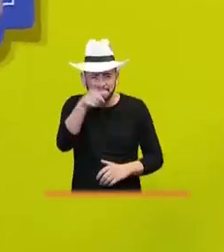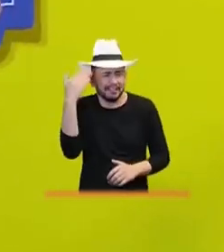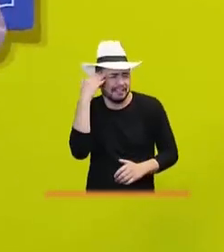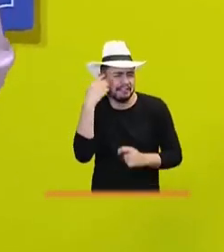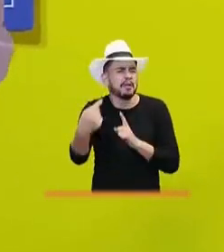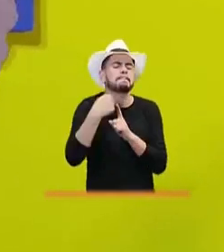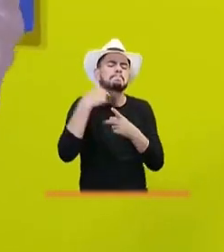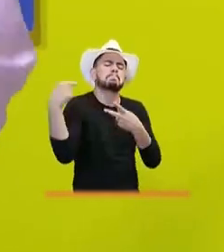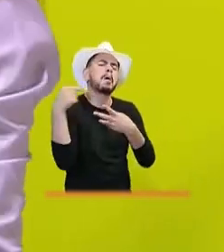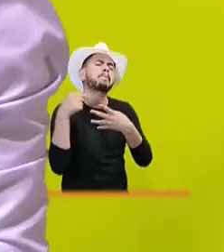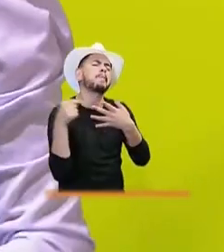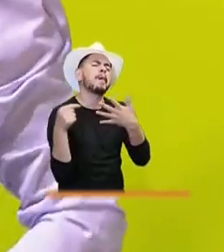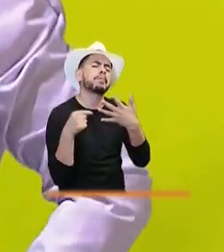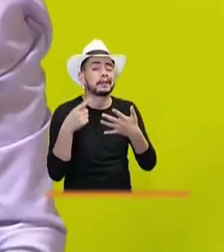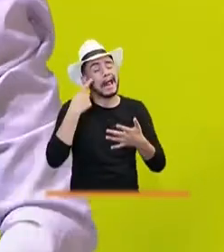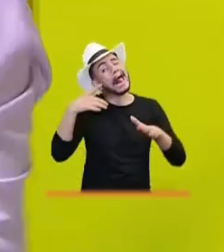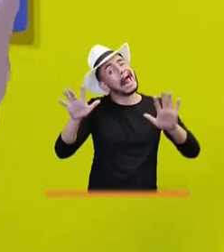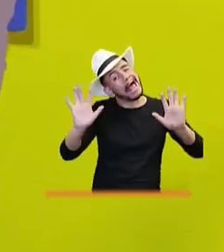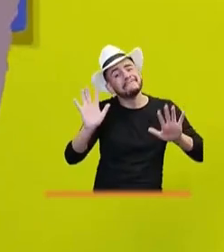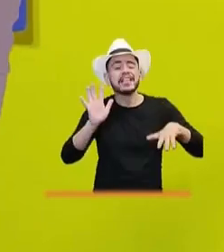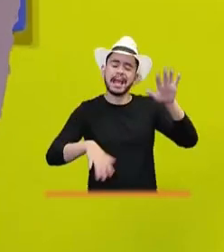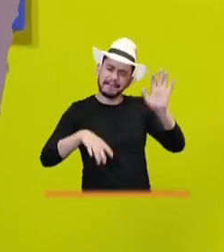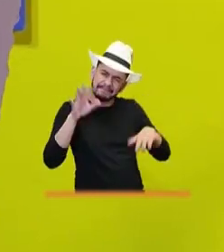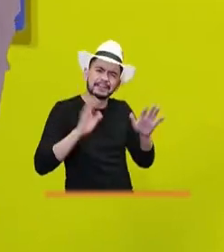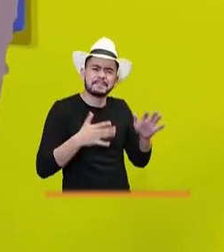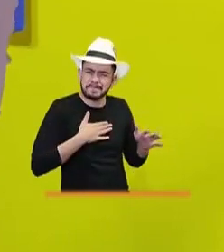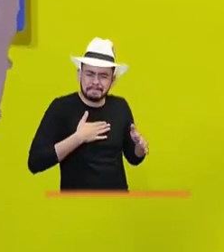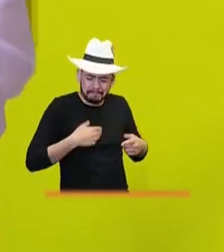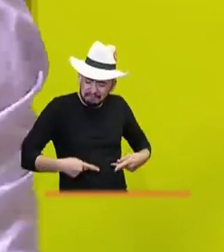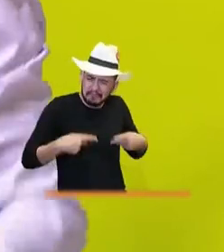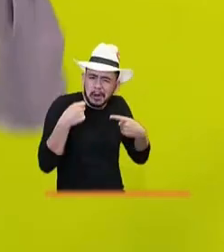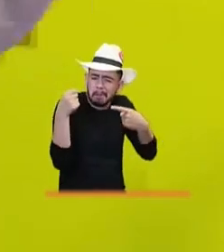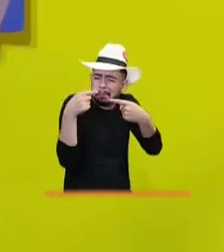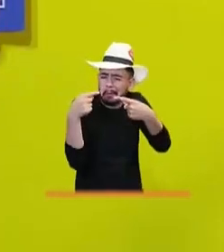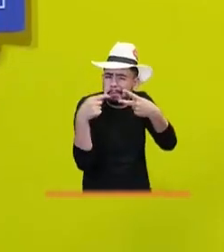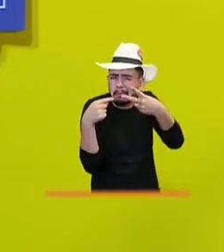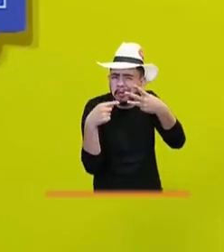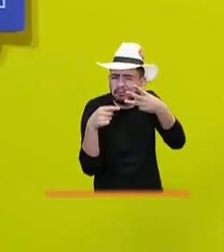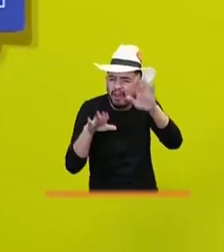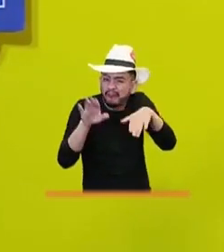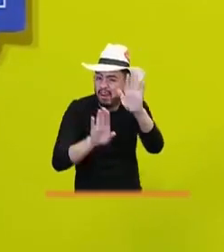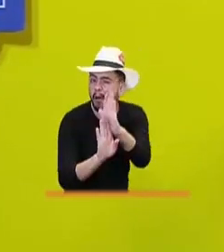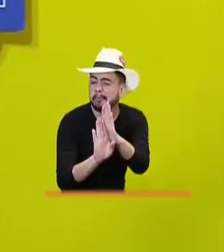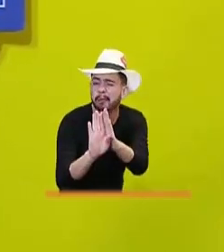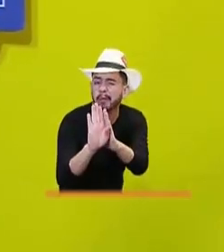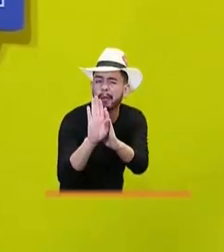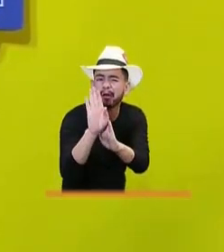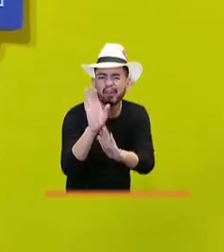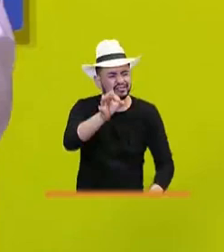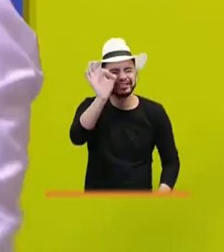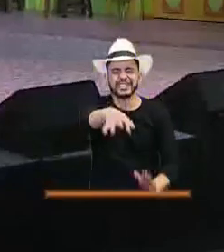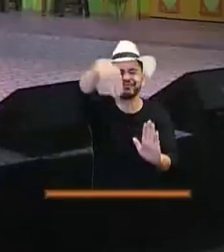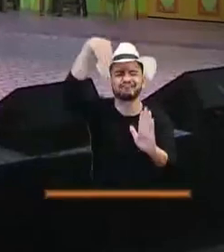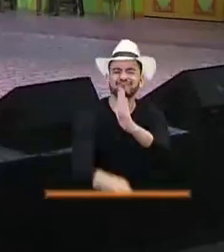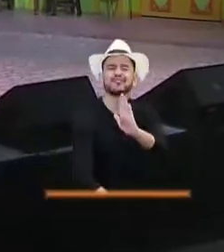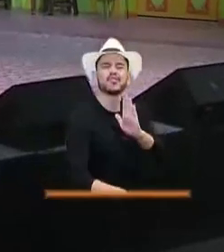son escasos en la vida y todo aquello que sube siempre vuelve de